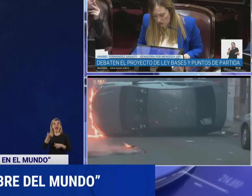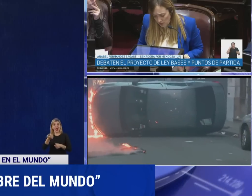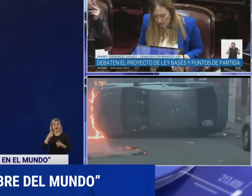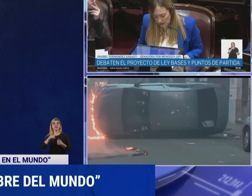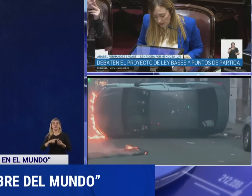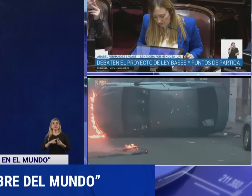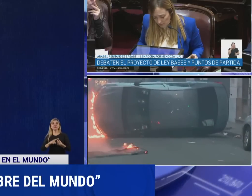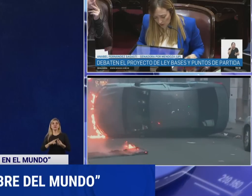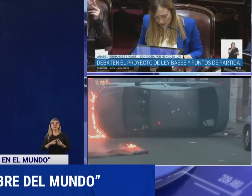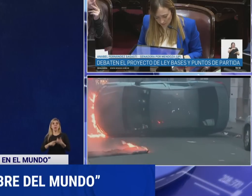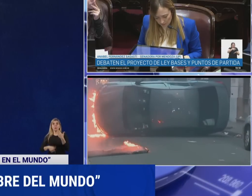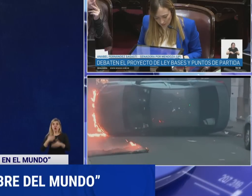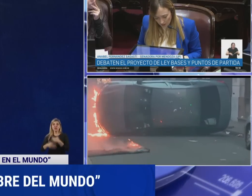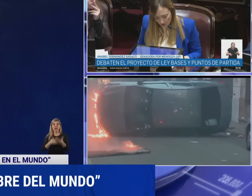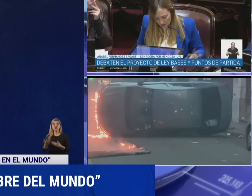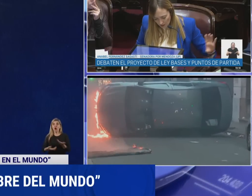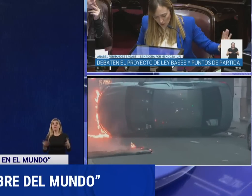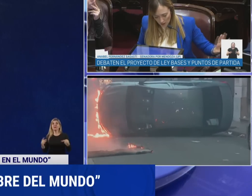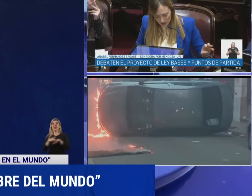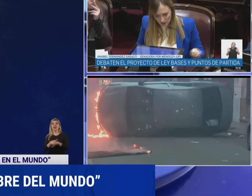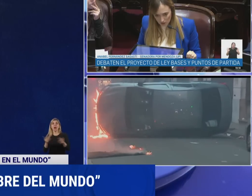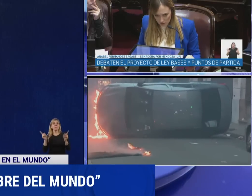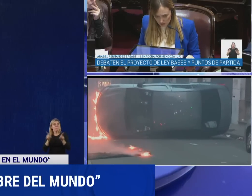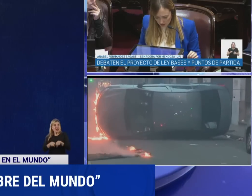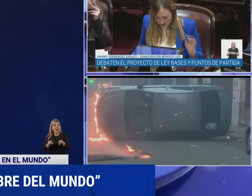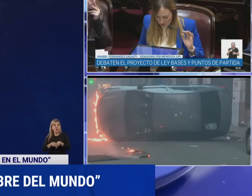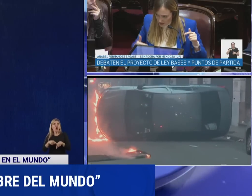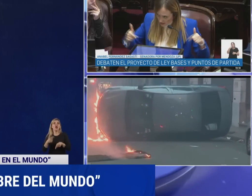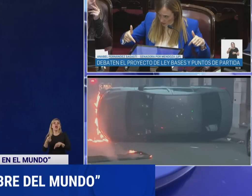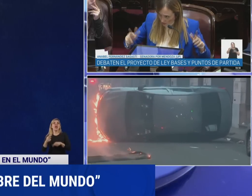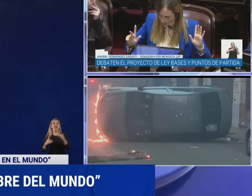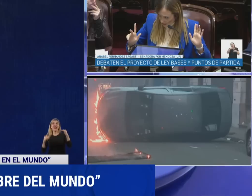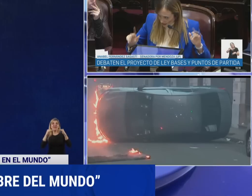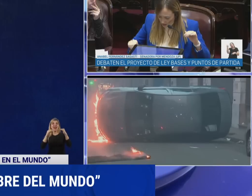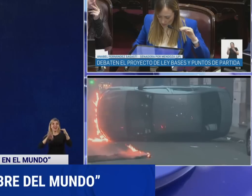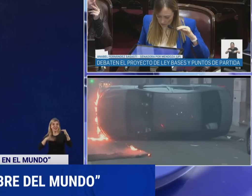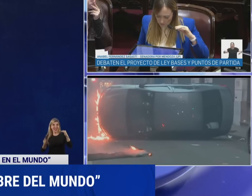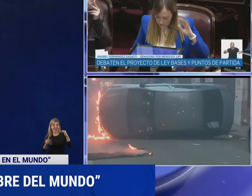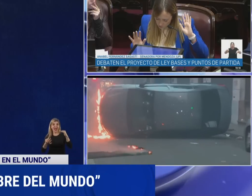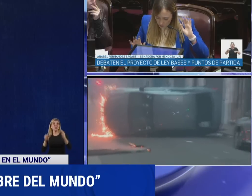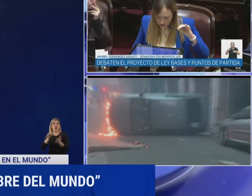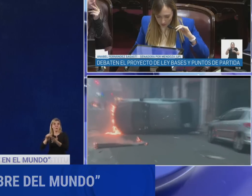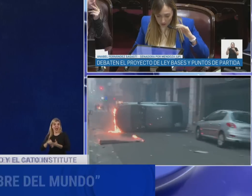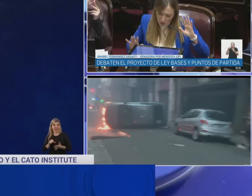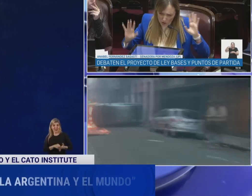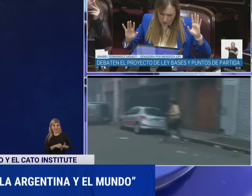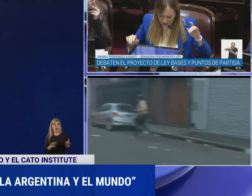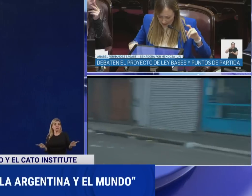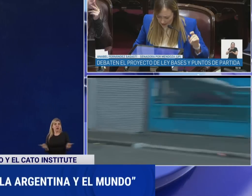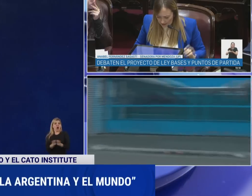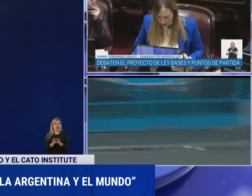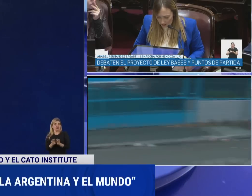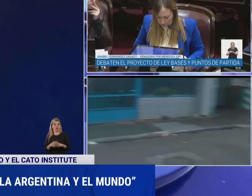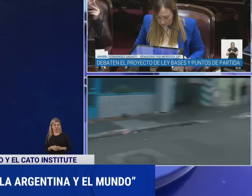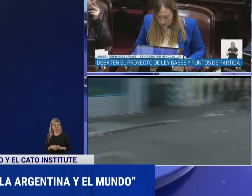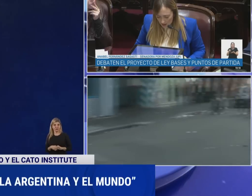artificial, ese proceso de convergencia económica para alcanzar los niveles de vida de los países desarrollados puede ser incluso mucho más corto de lo que